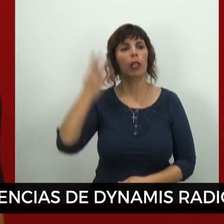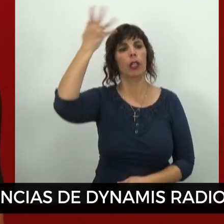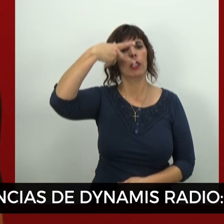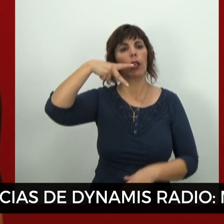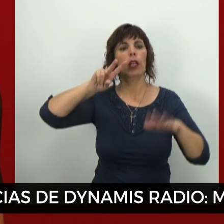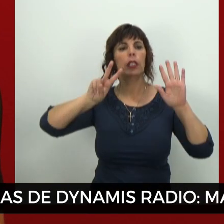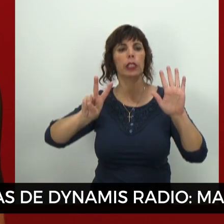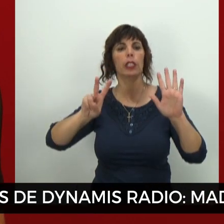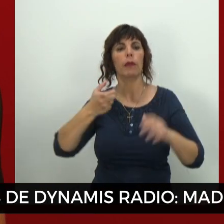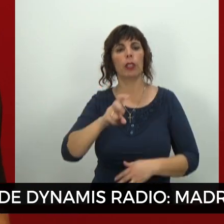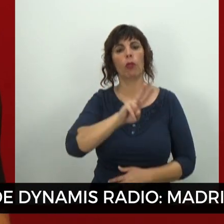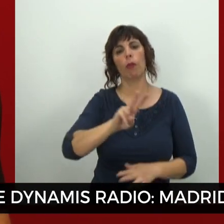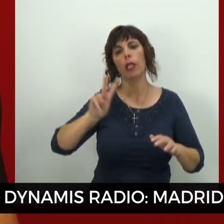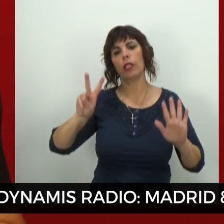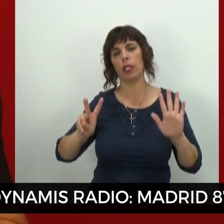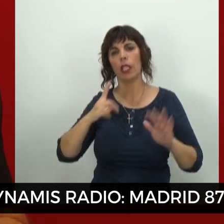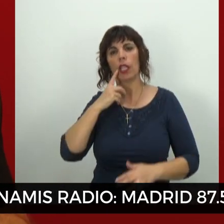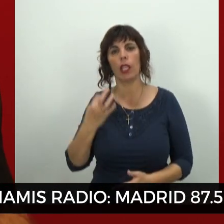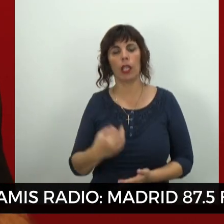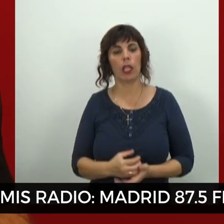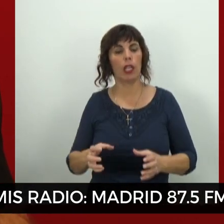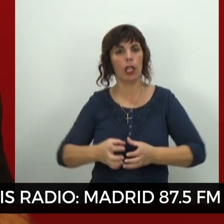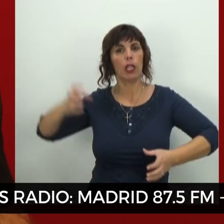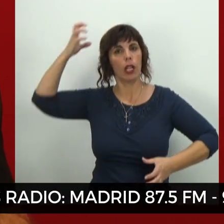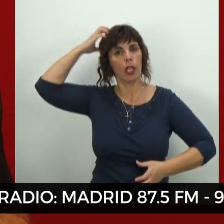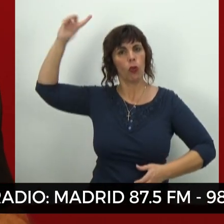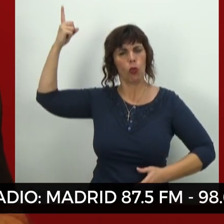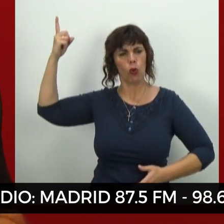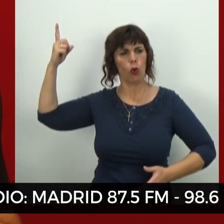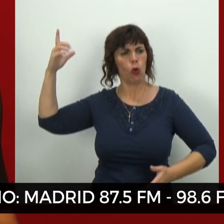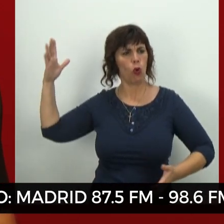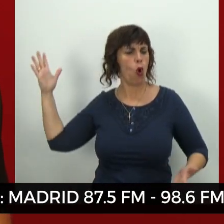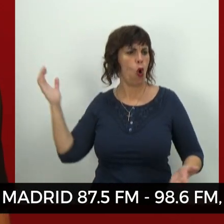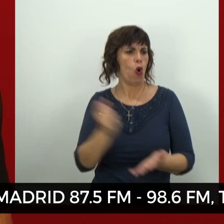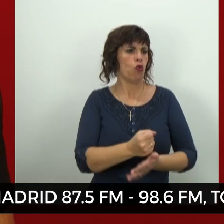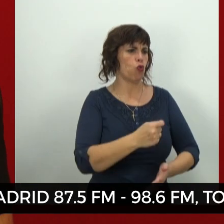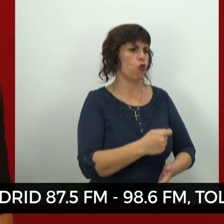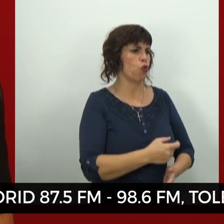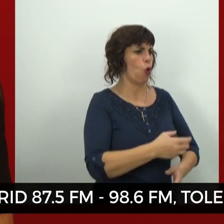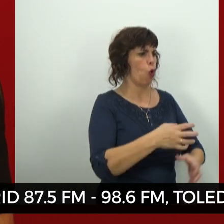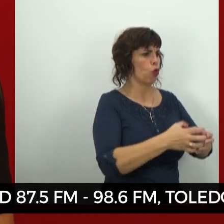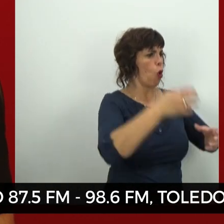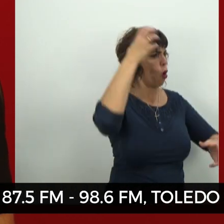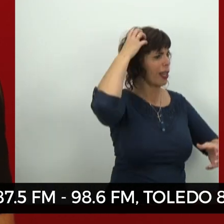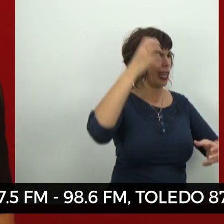7:27, que al reino de Dios todo dominio le tiene que servir y obedecer.